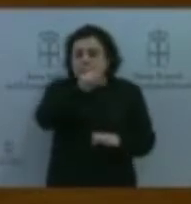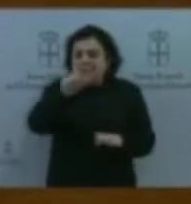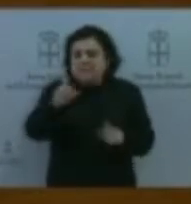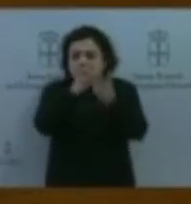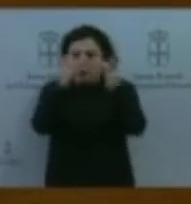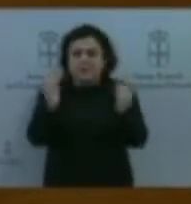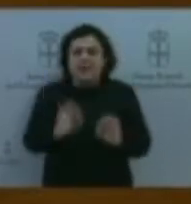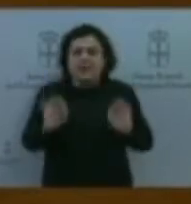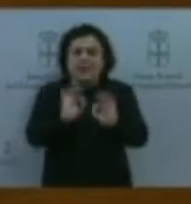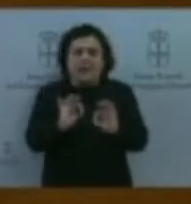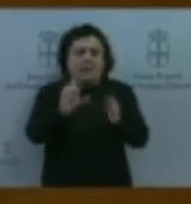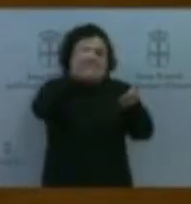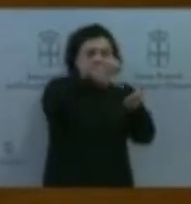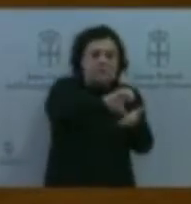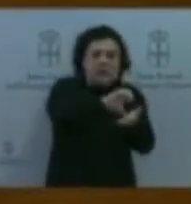rural,